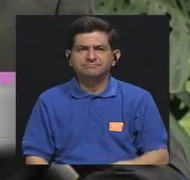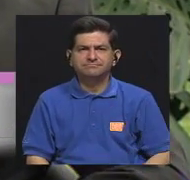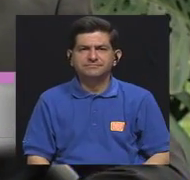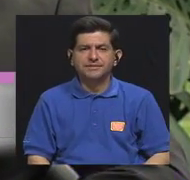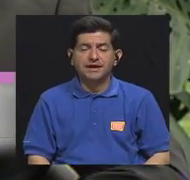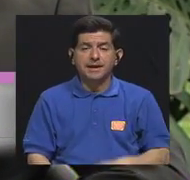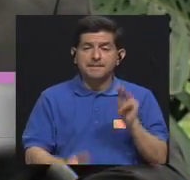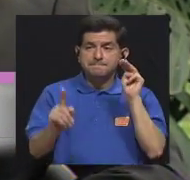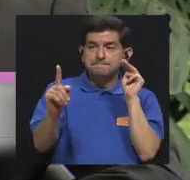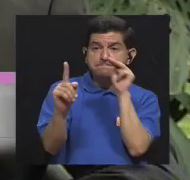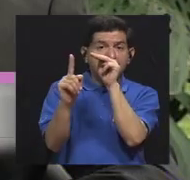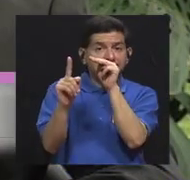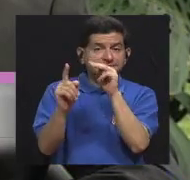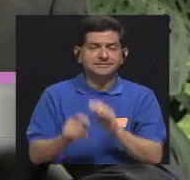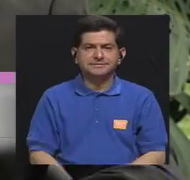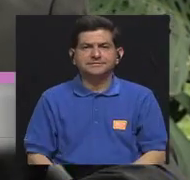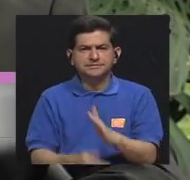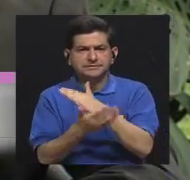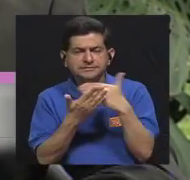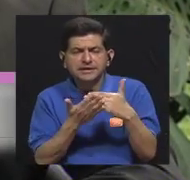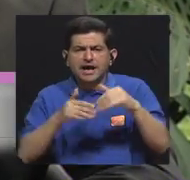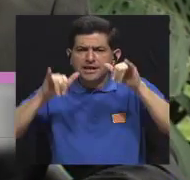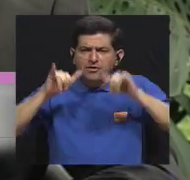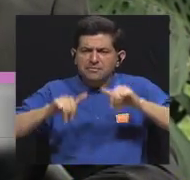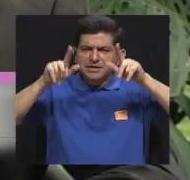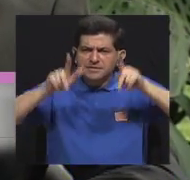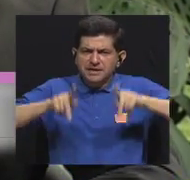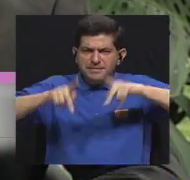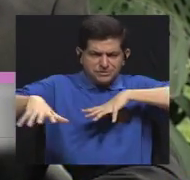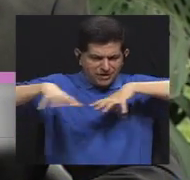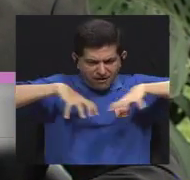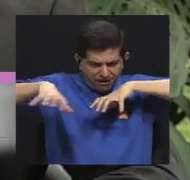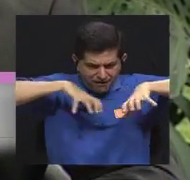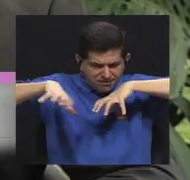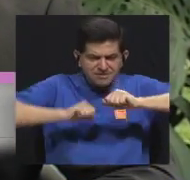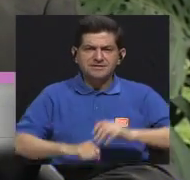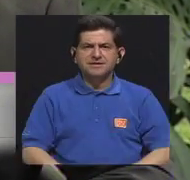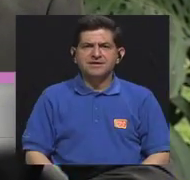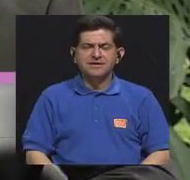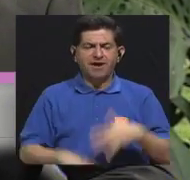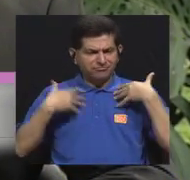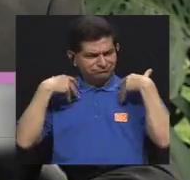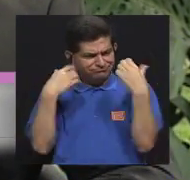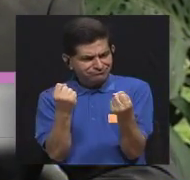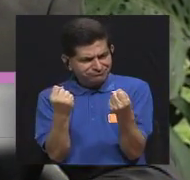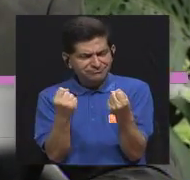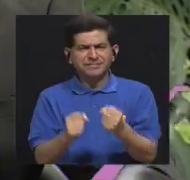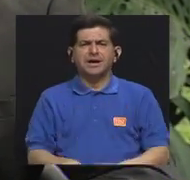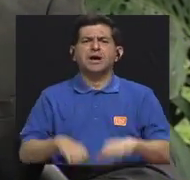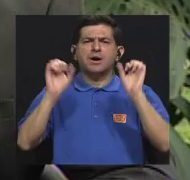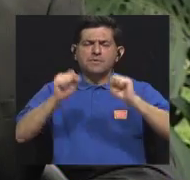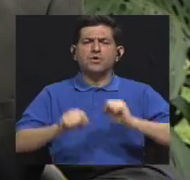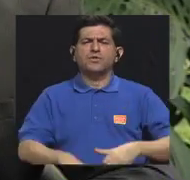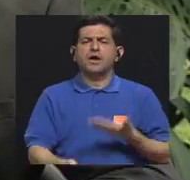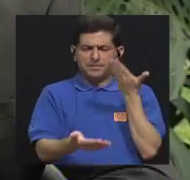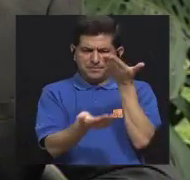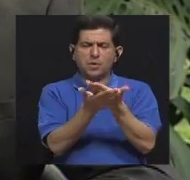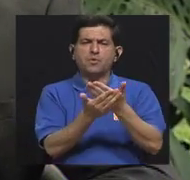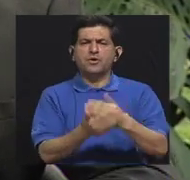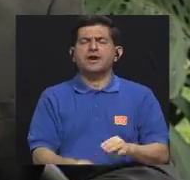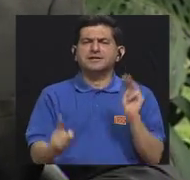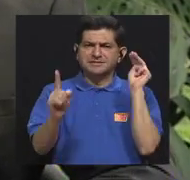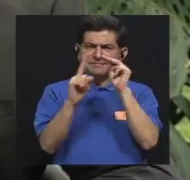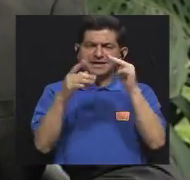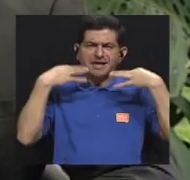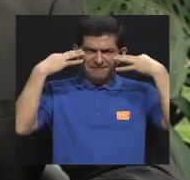que de las metas, ¿verdad? Si hay algo que mantiene a la persona activa y saludable es proponerse